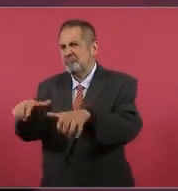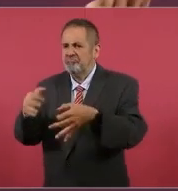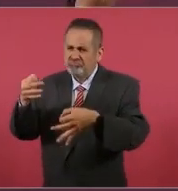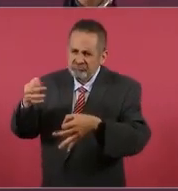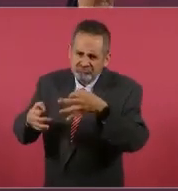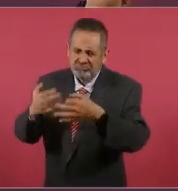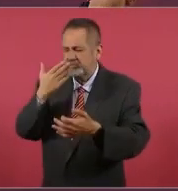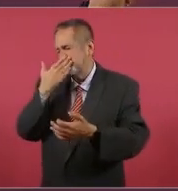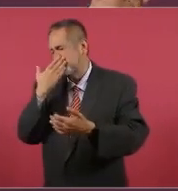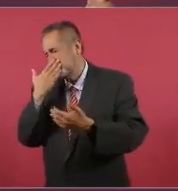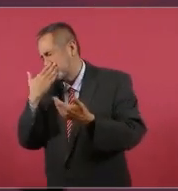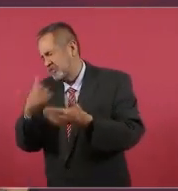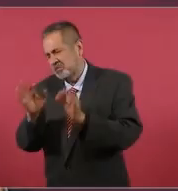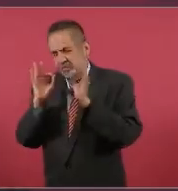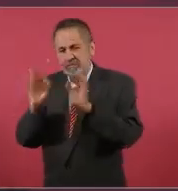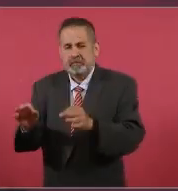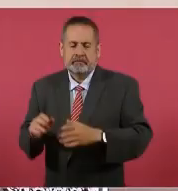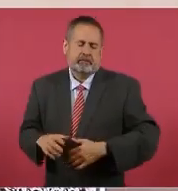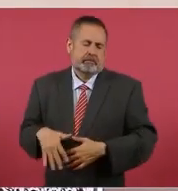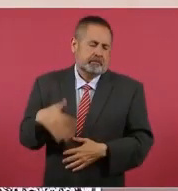Juárez,